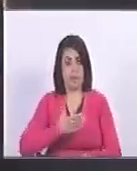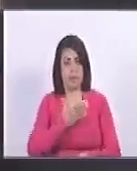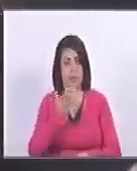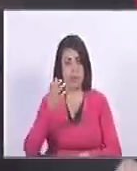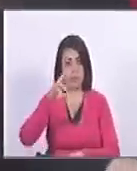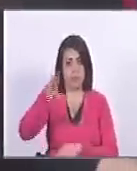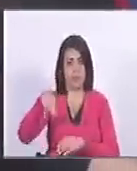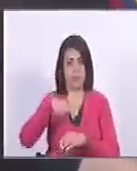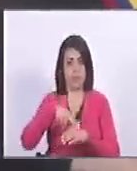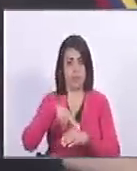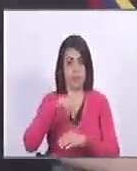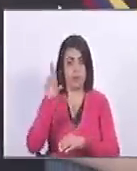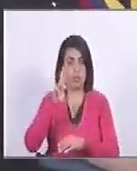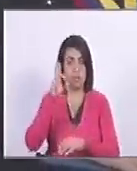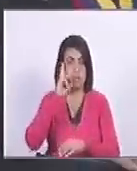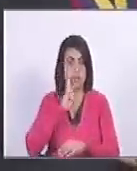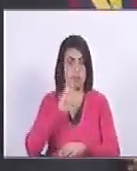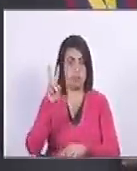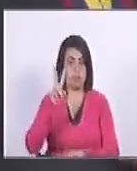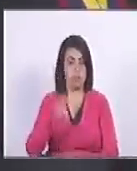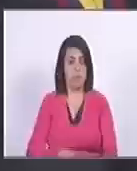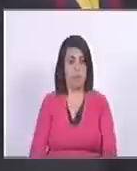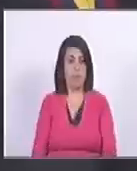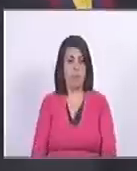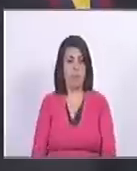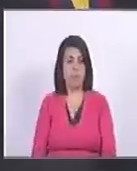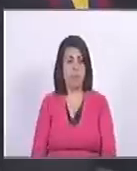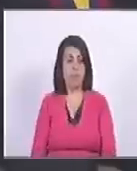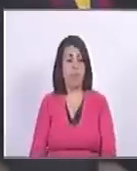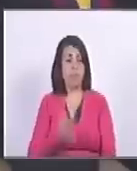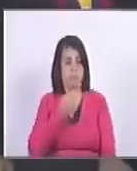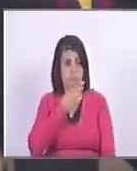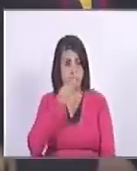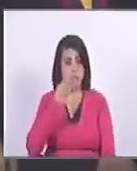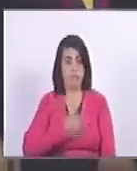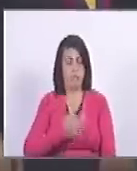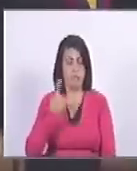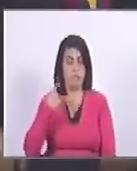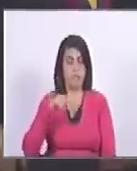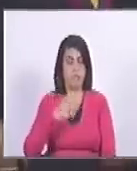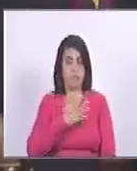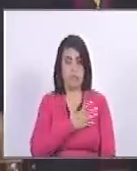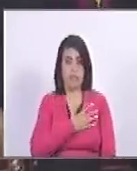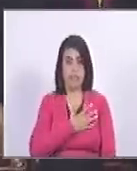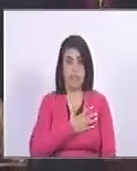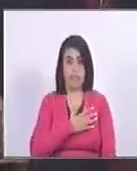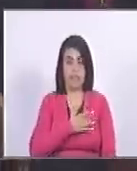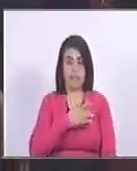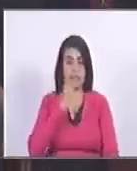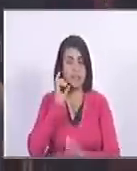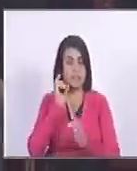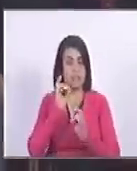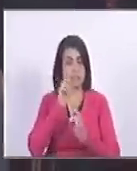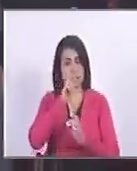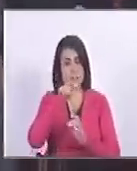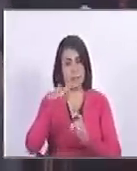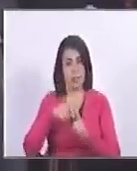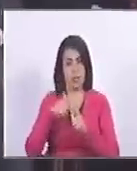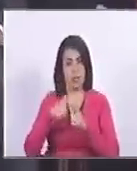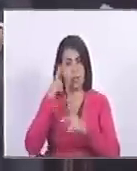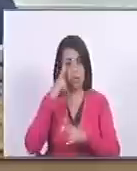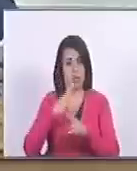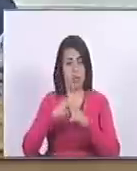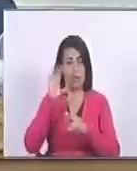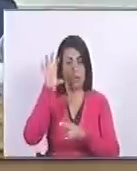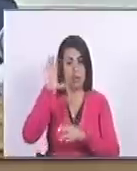himno nacional de la República Bolivariana de Venezuela, seguramente habrán conmovido a los héroes de la patria. Gracias por